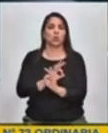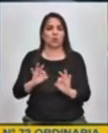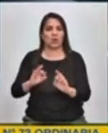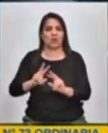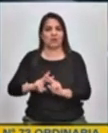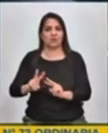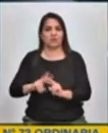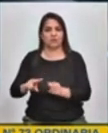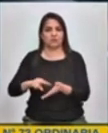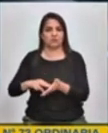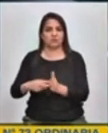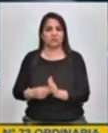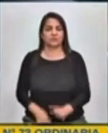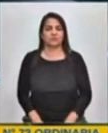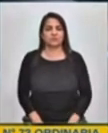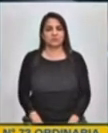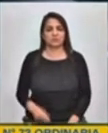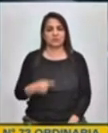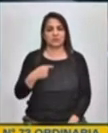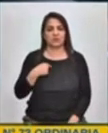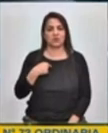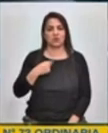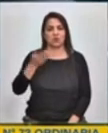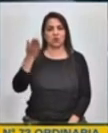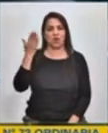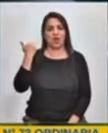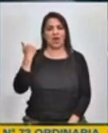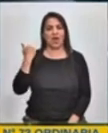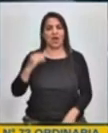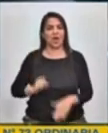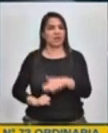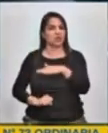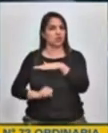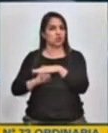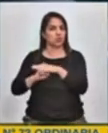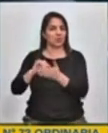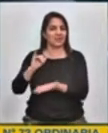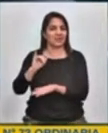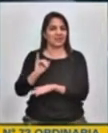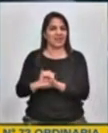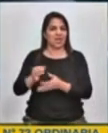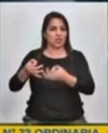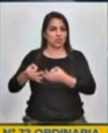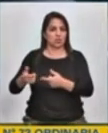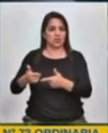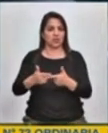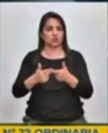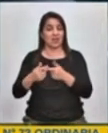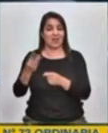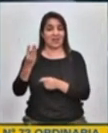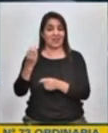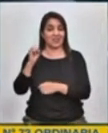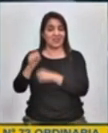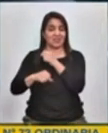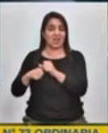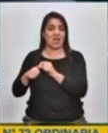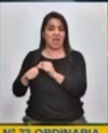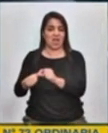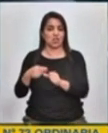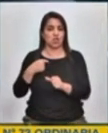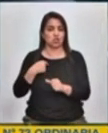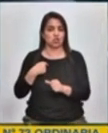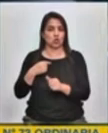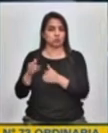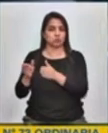resolverlos. Yo fui superintendenta de Seguridad Social, presidente 5 años, me tocaba manejar no solo el fondo